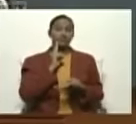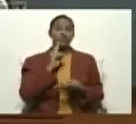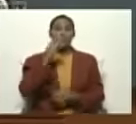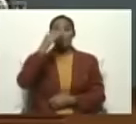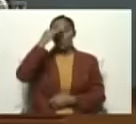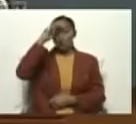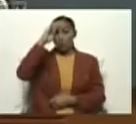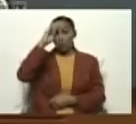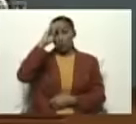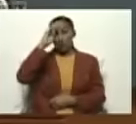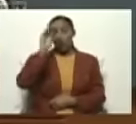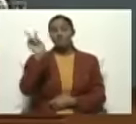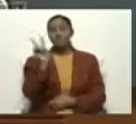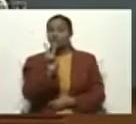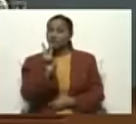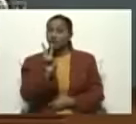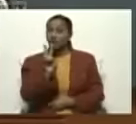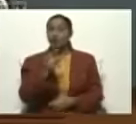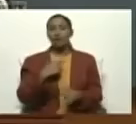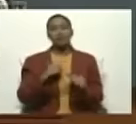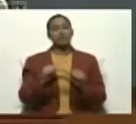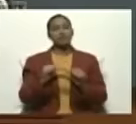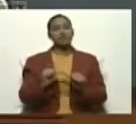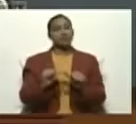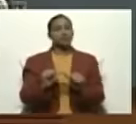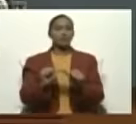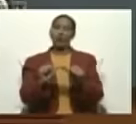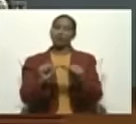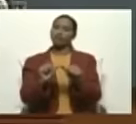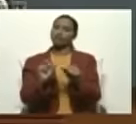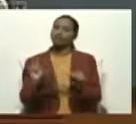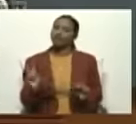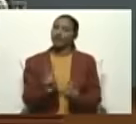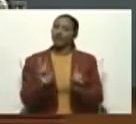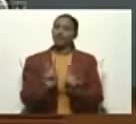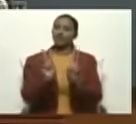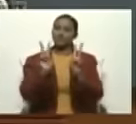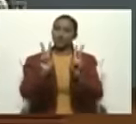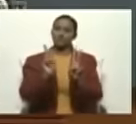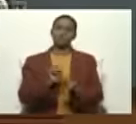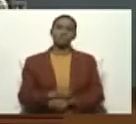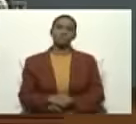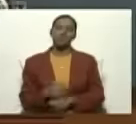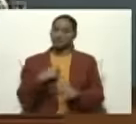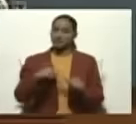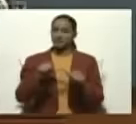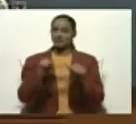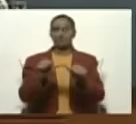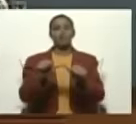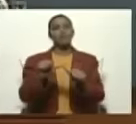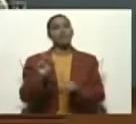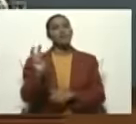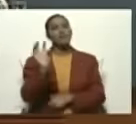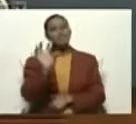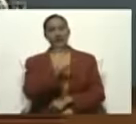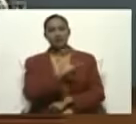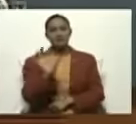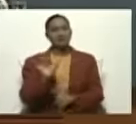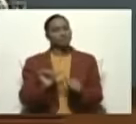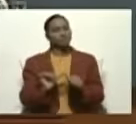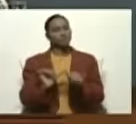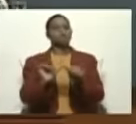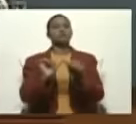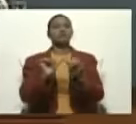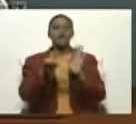Venezuela seguiremos venciendo y nuestras patrias vencerán todos estos asedios. Así que de